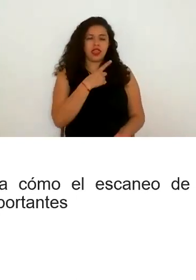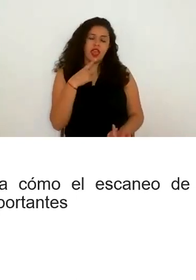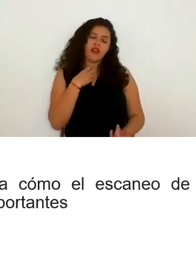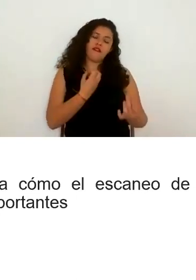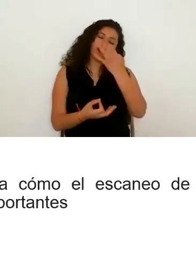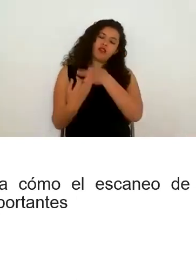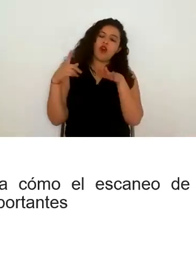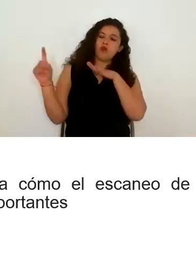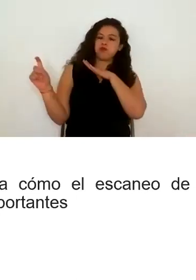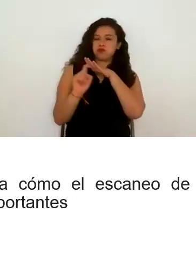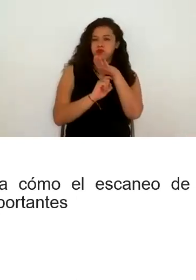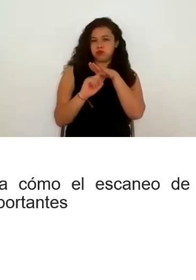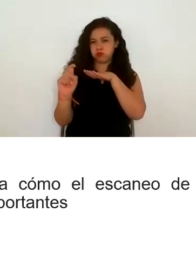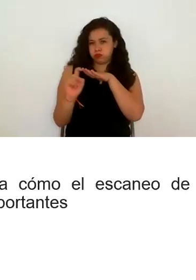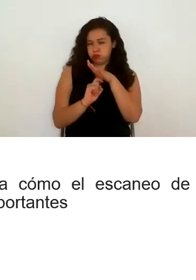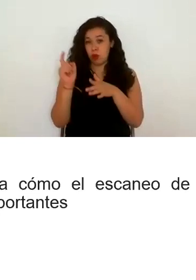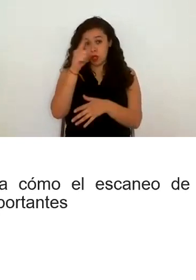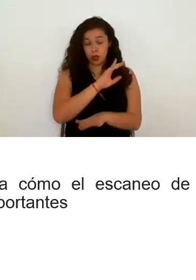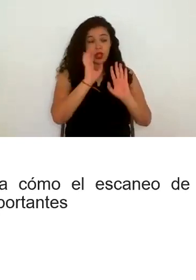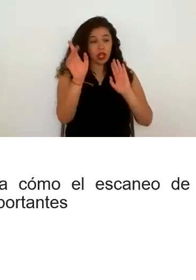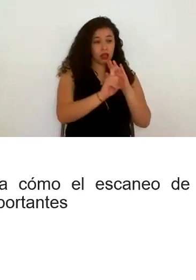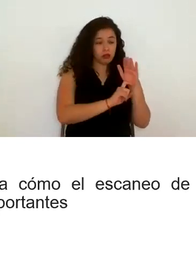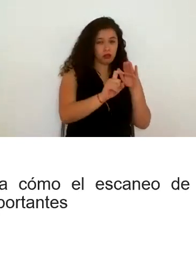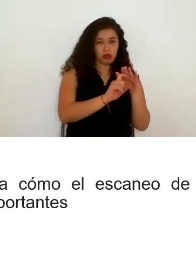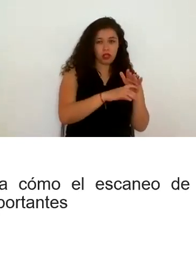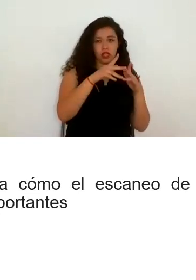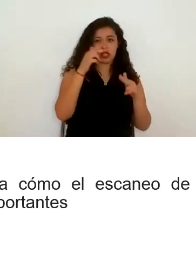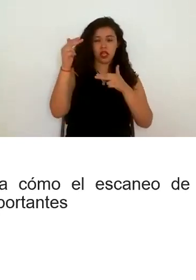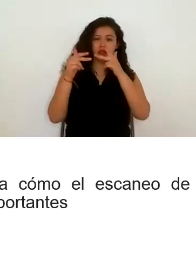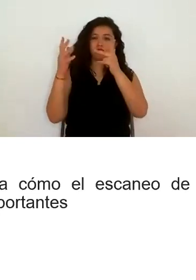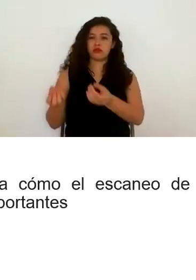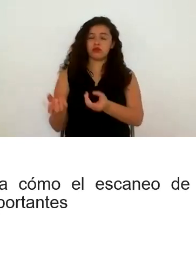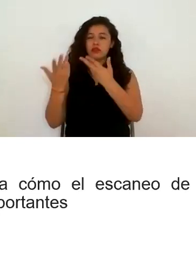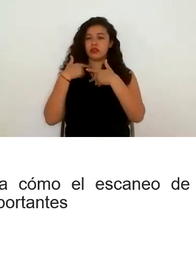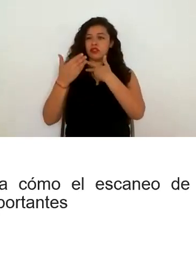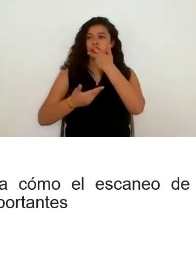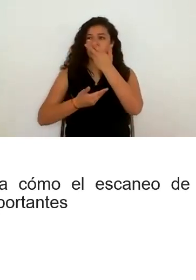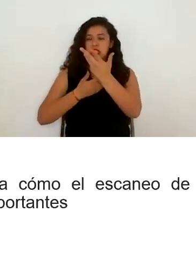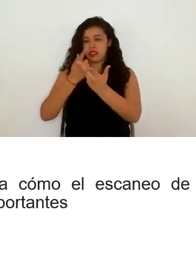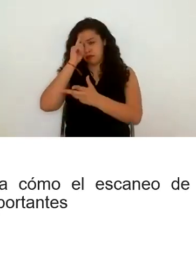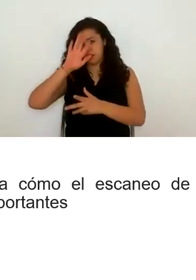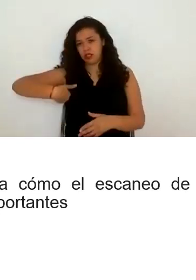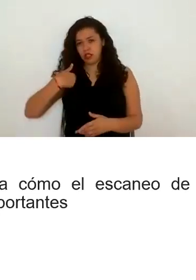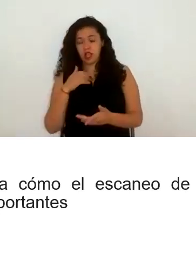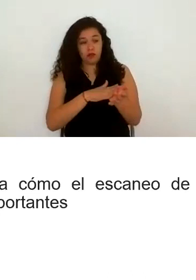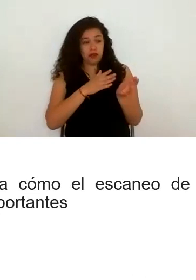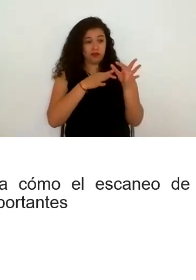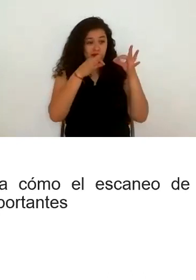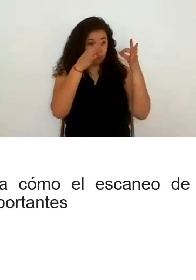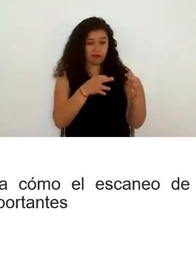digitalizar y lo que digitalizas lo guardas en la nube, te damos un servidor y los documentos en